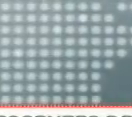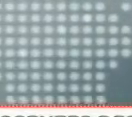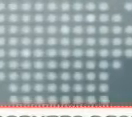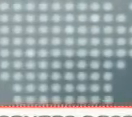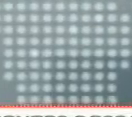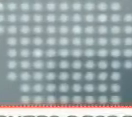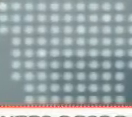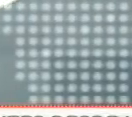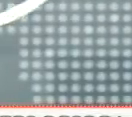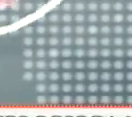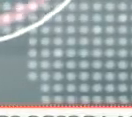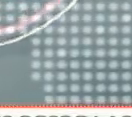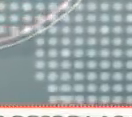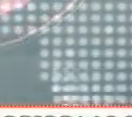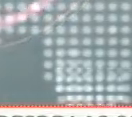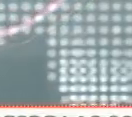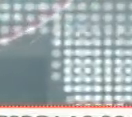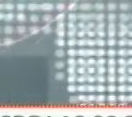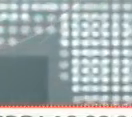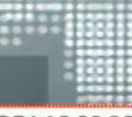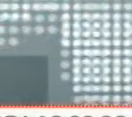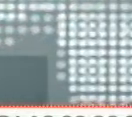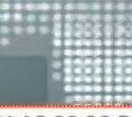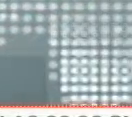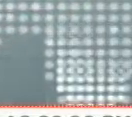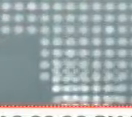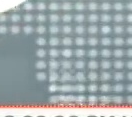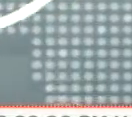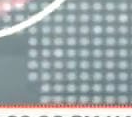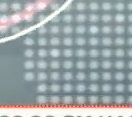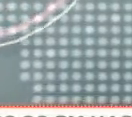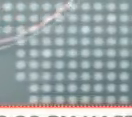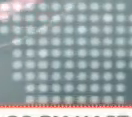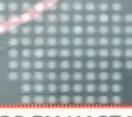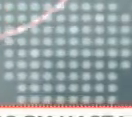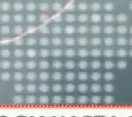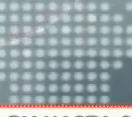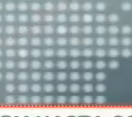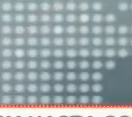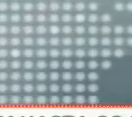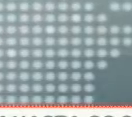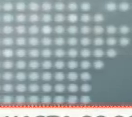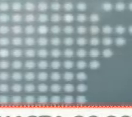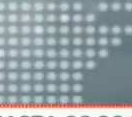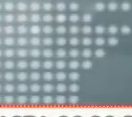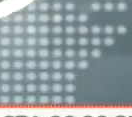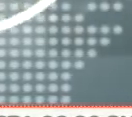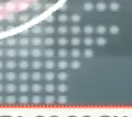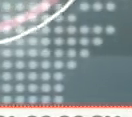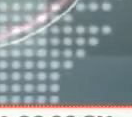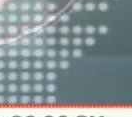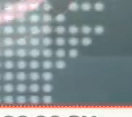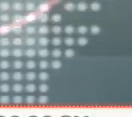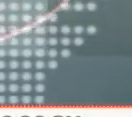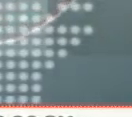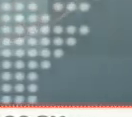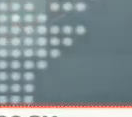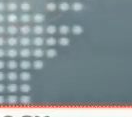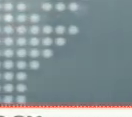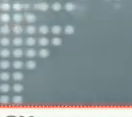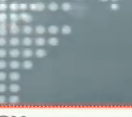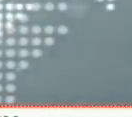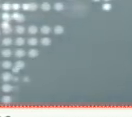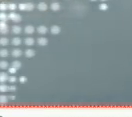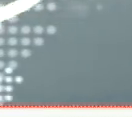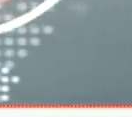Barry. Bueno, queríamos, en este Día de las Madres, primero que nada, un abrazo muy amoroso a todas las madres que